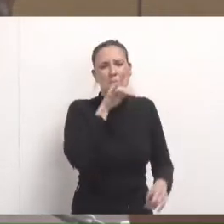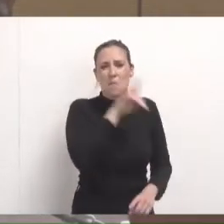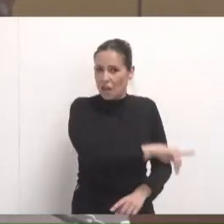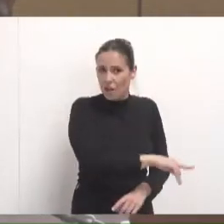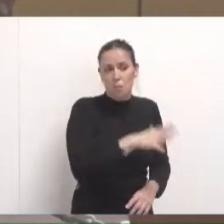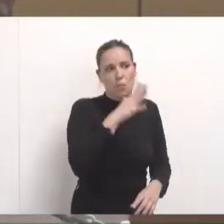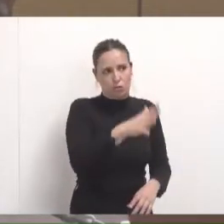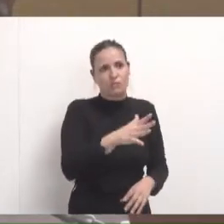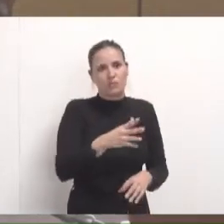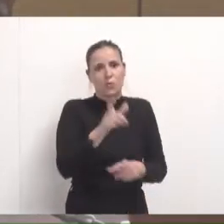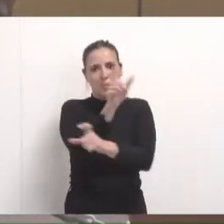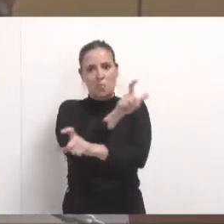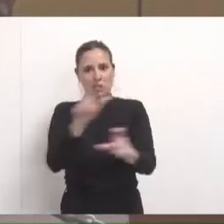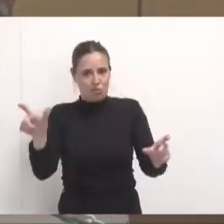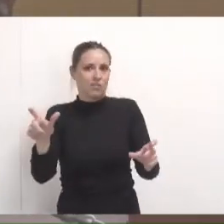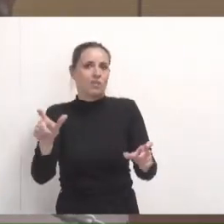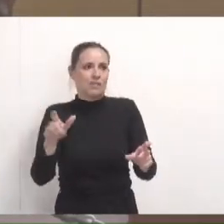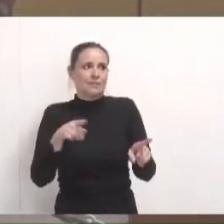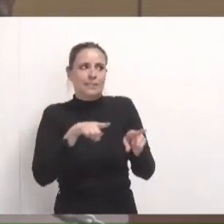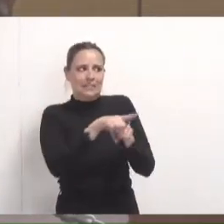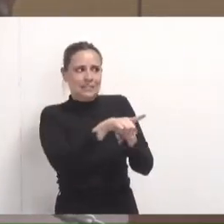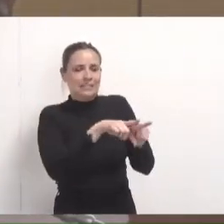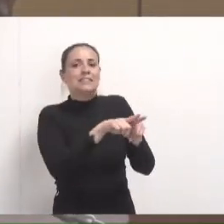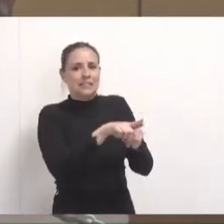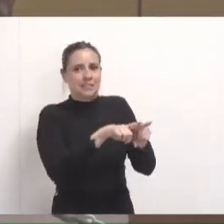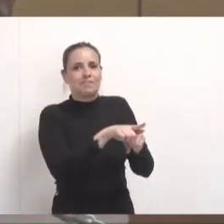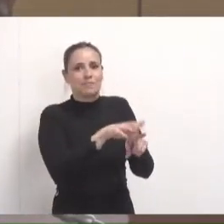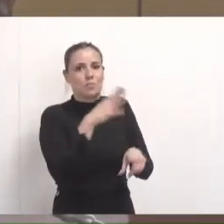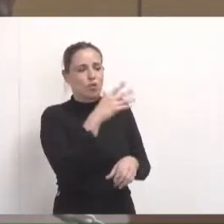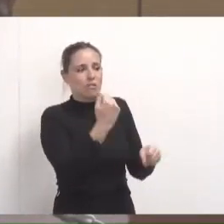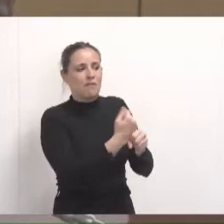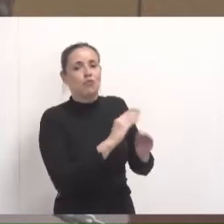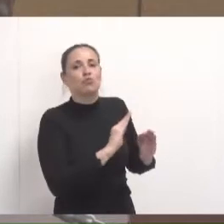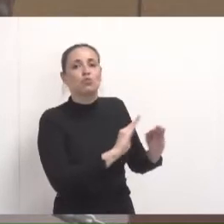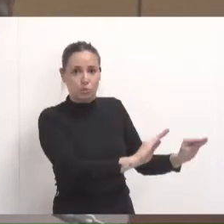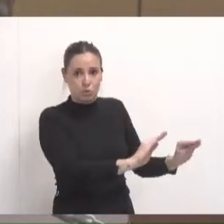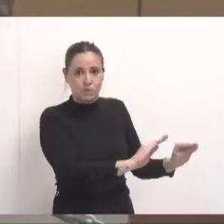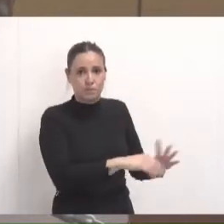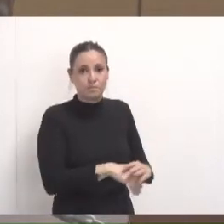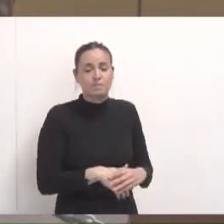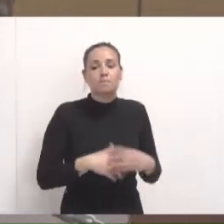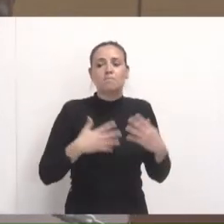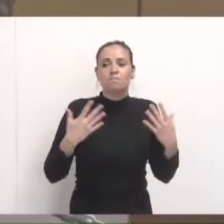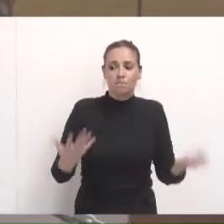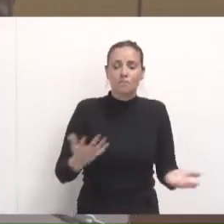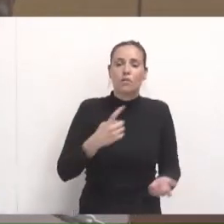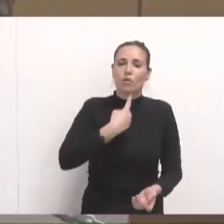los ciudadanos. De hecho, en esa pregunta que hicimos